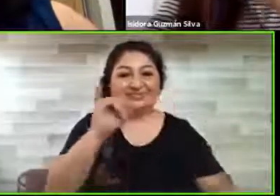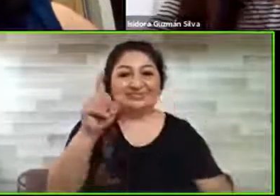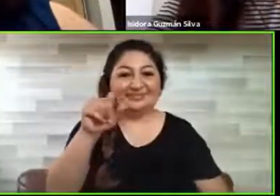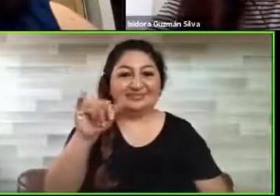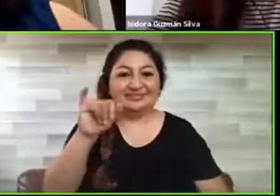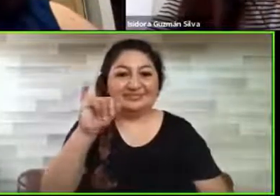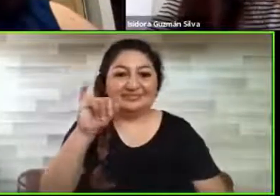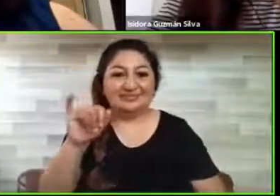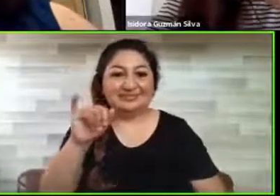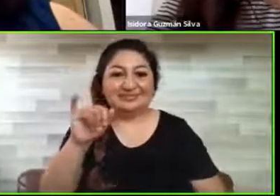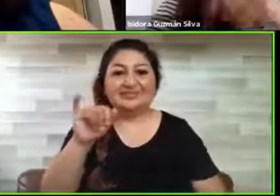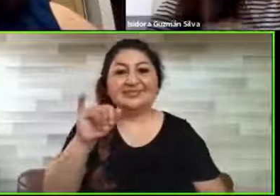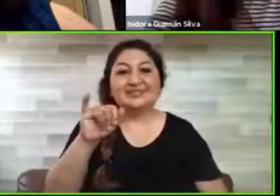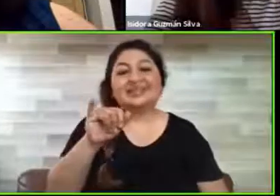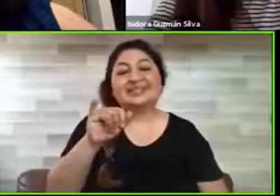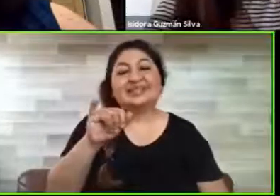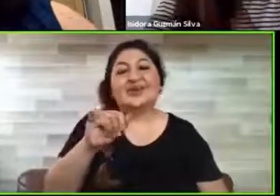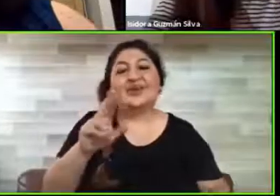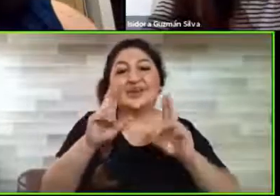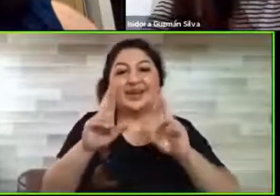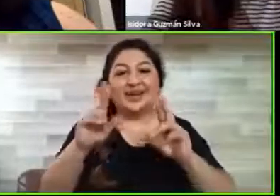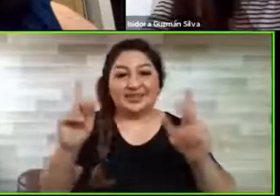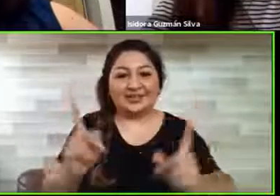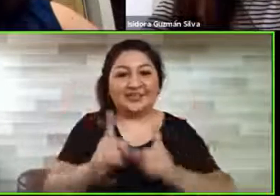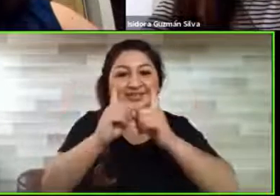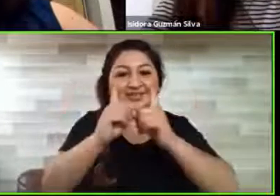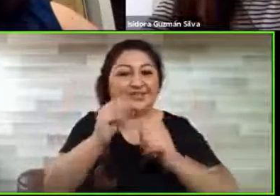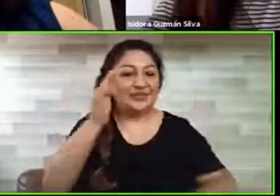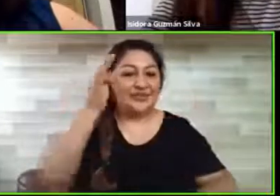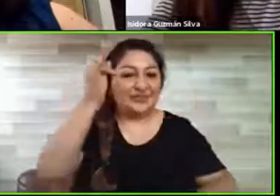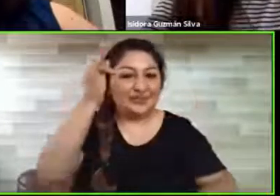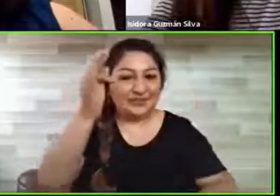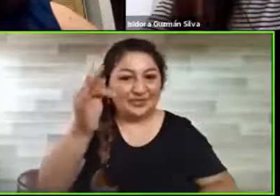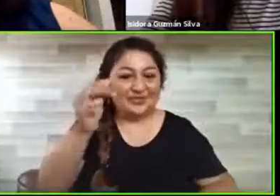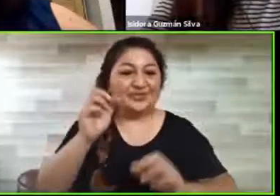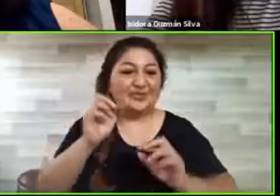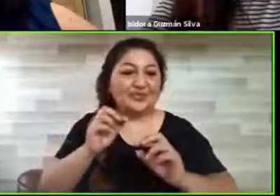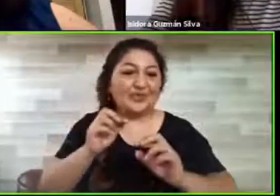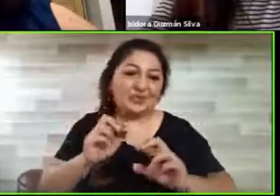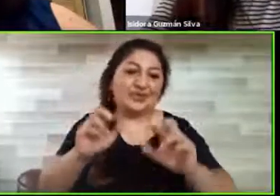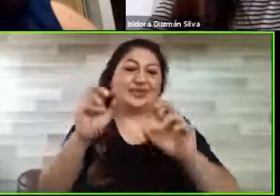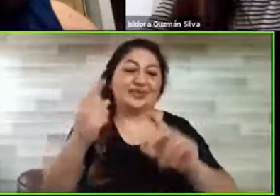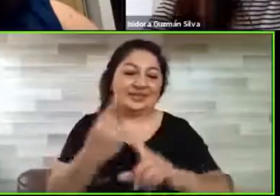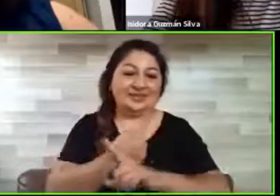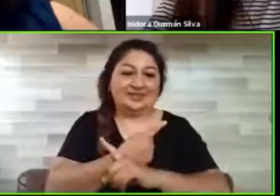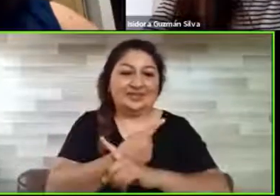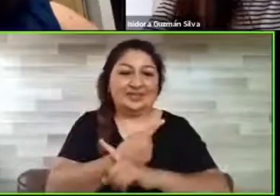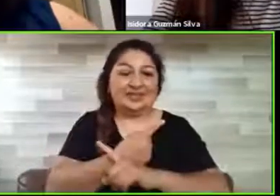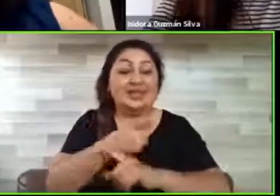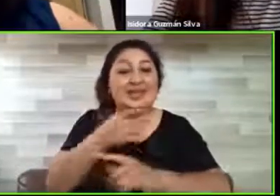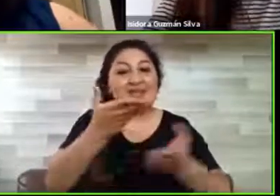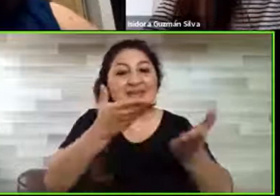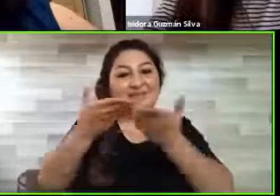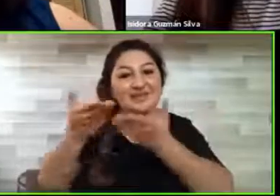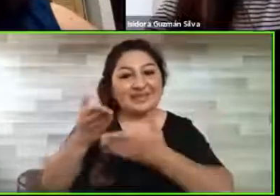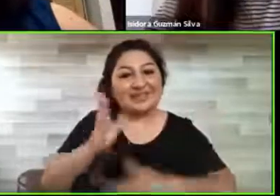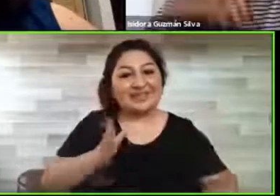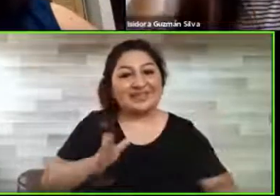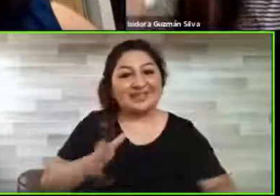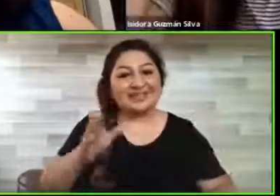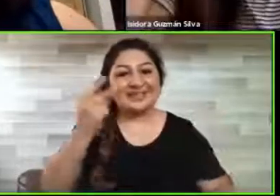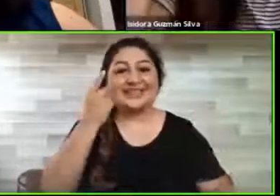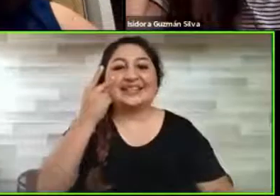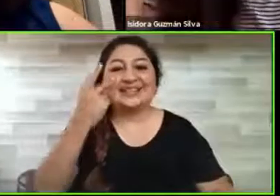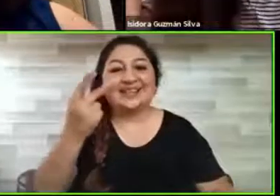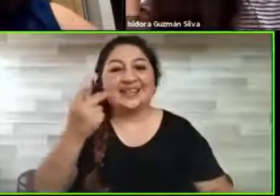esperamos encontrarnos en una próxima oportunidad y les invitamos a continuar revisando nuestras próximas